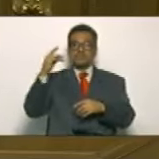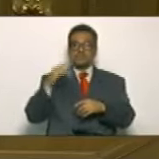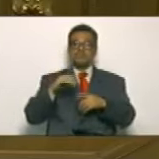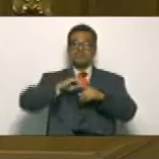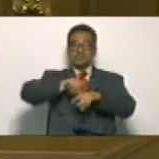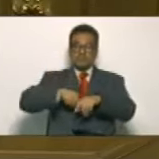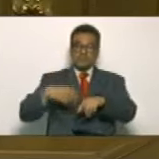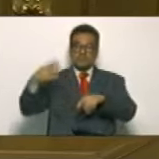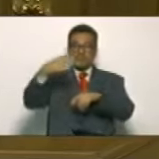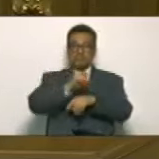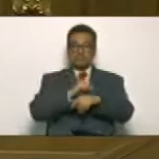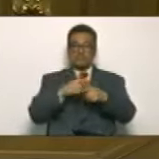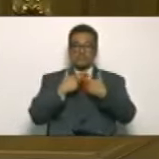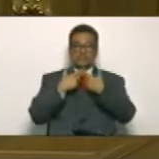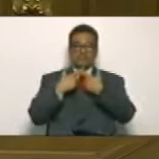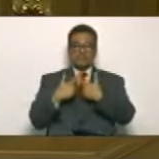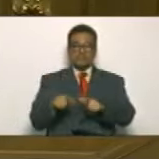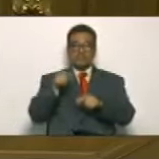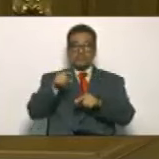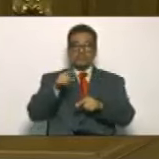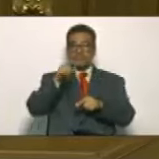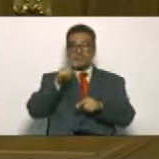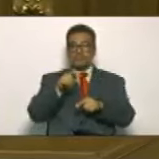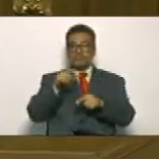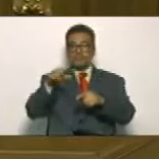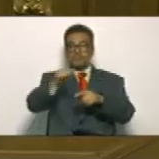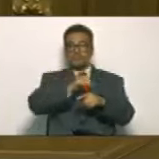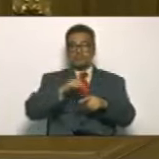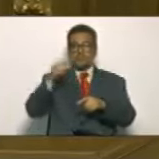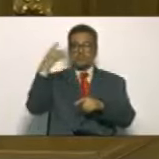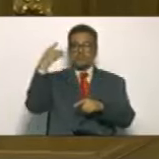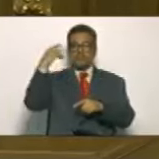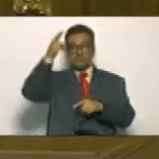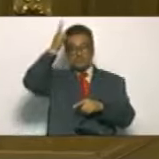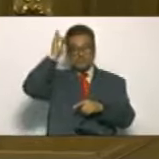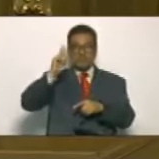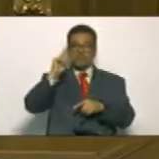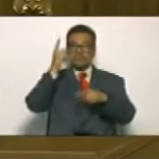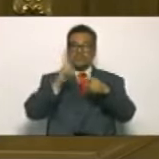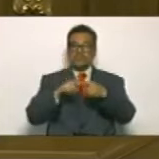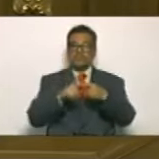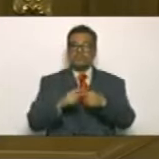tras lograr su independencia en el Alto Perú. Primero,